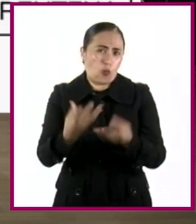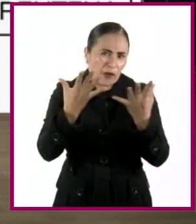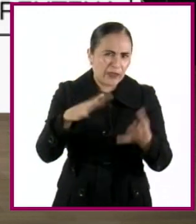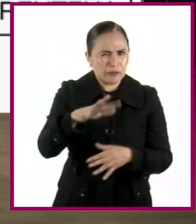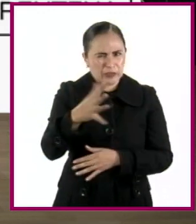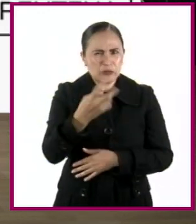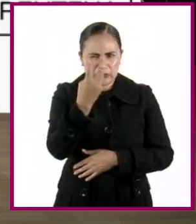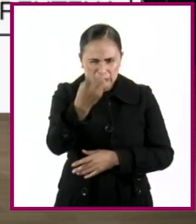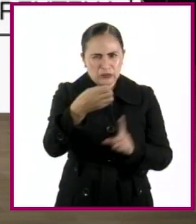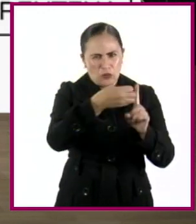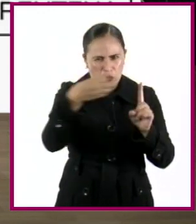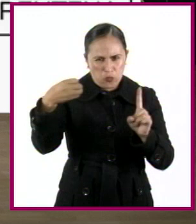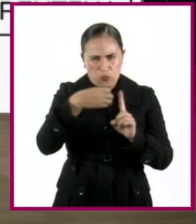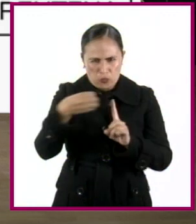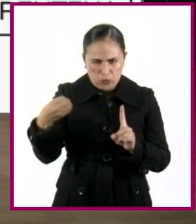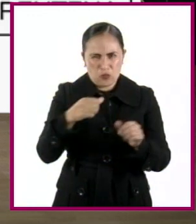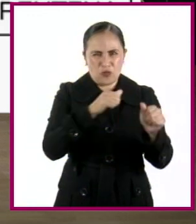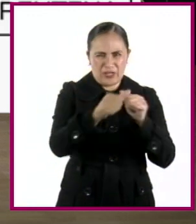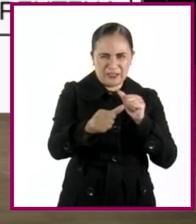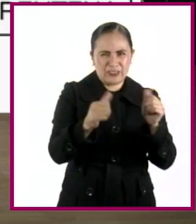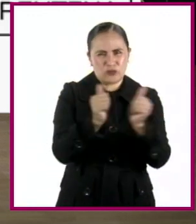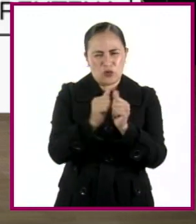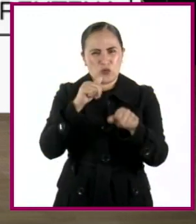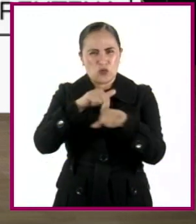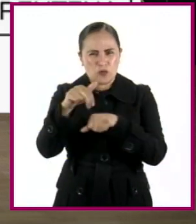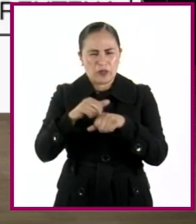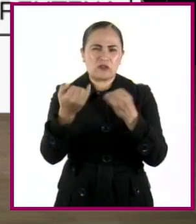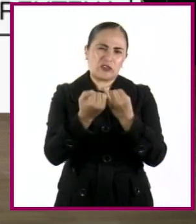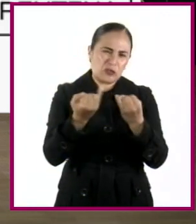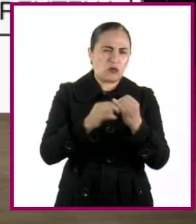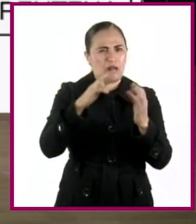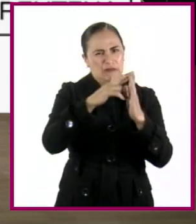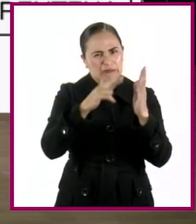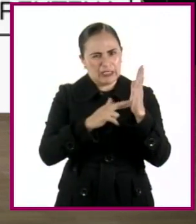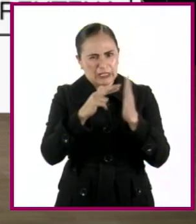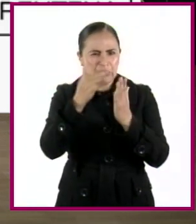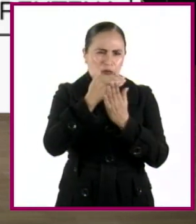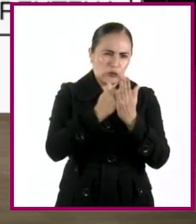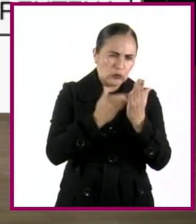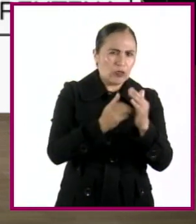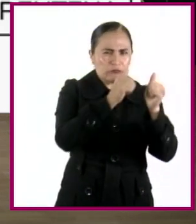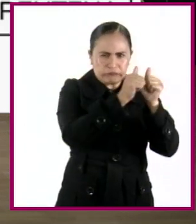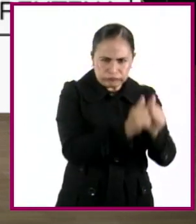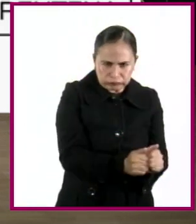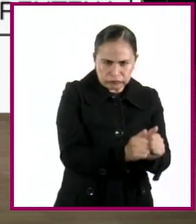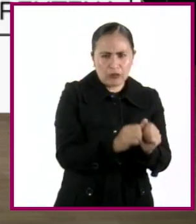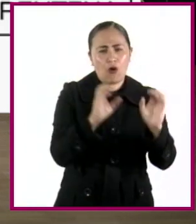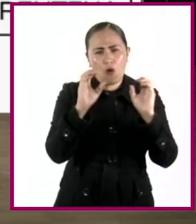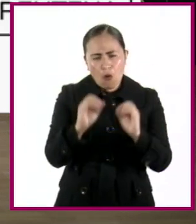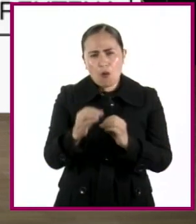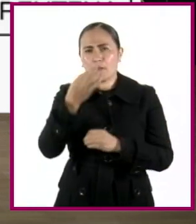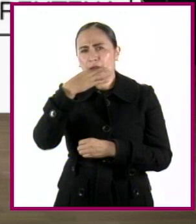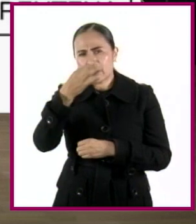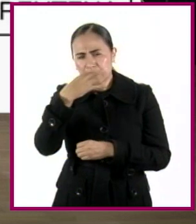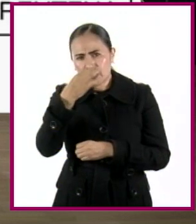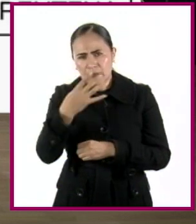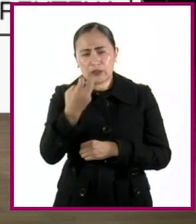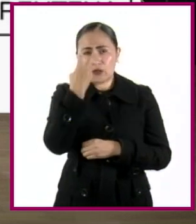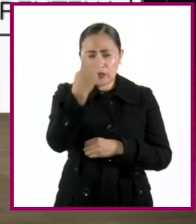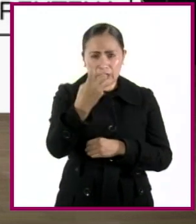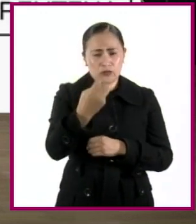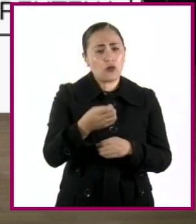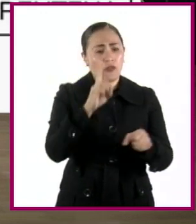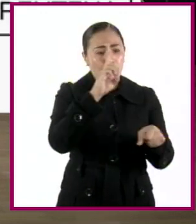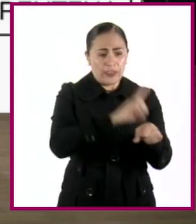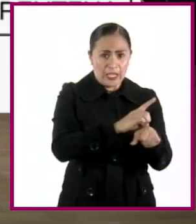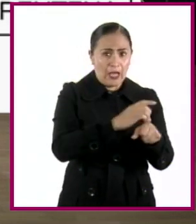Se pueden entonces evaluar medidas como el confinamiento, la utilidad de un medicamento que, por ejemplo, reduzca el número de días